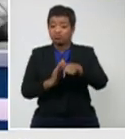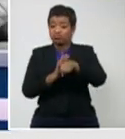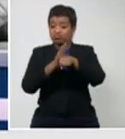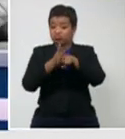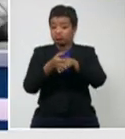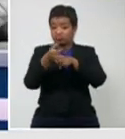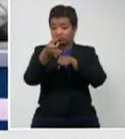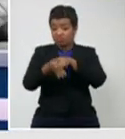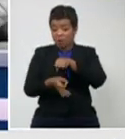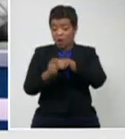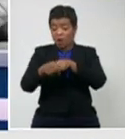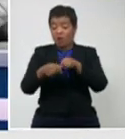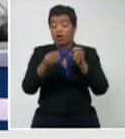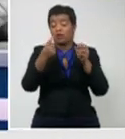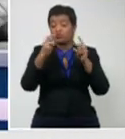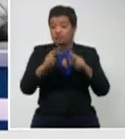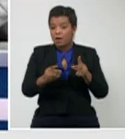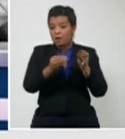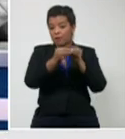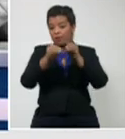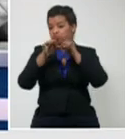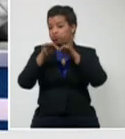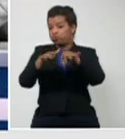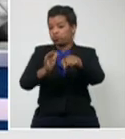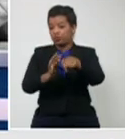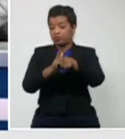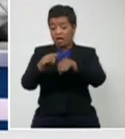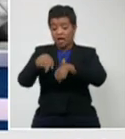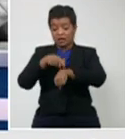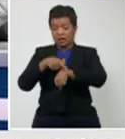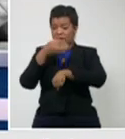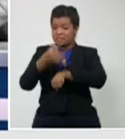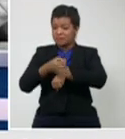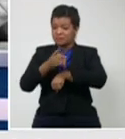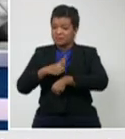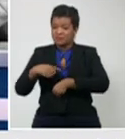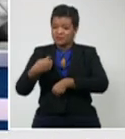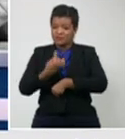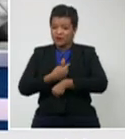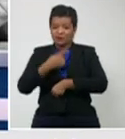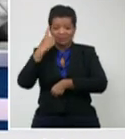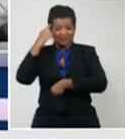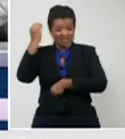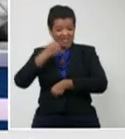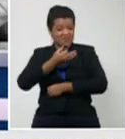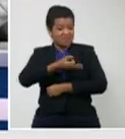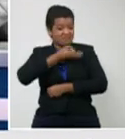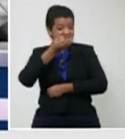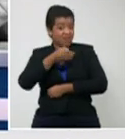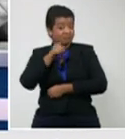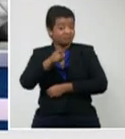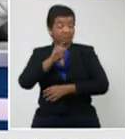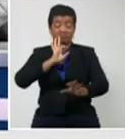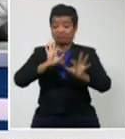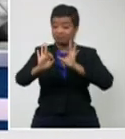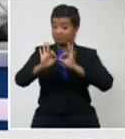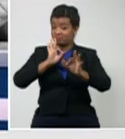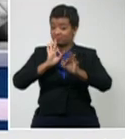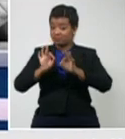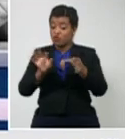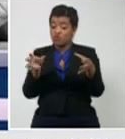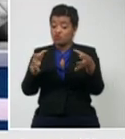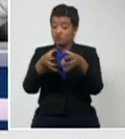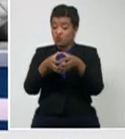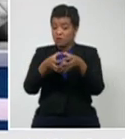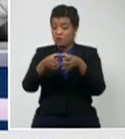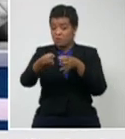nuevo rebrote que vive la nación. A esta hora, como siempre, dejarle saber nuestro mensaje de prevención, el de nuestro equipo de prensa,